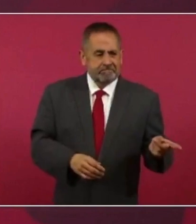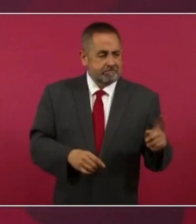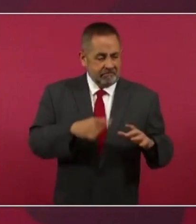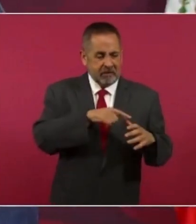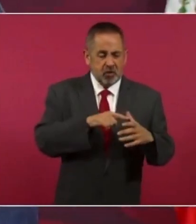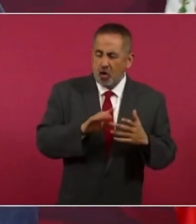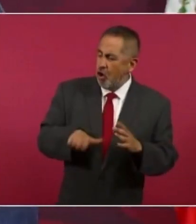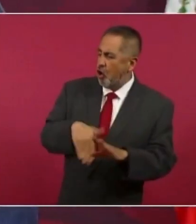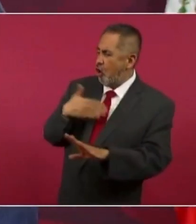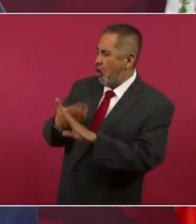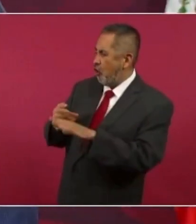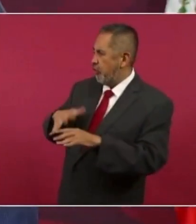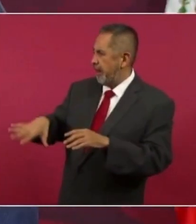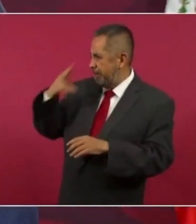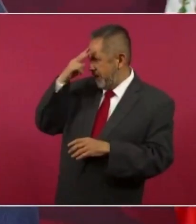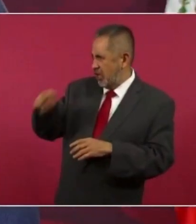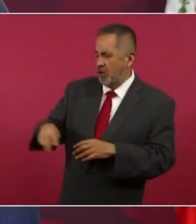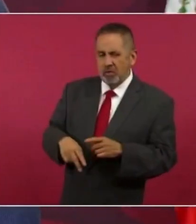antimexicana,